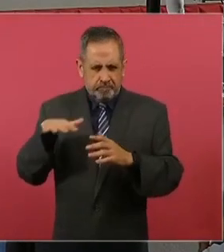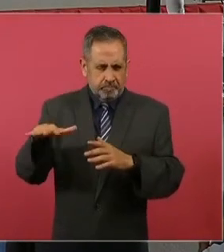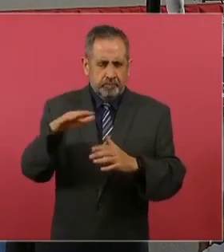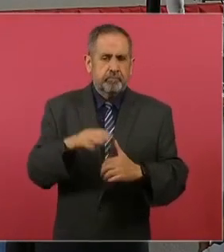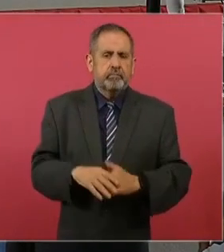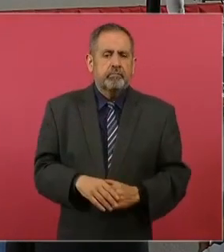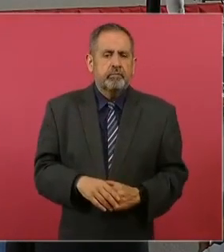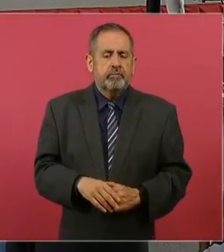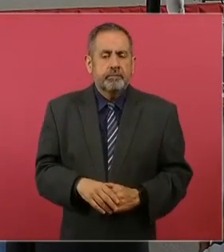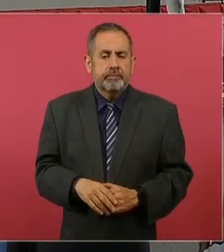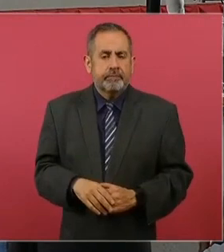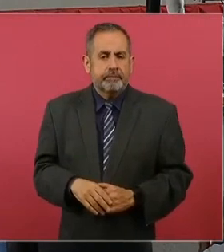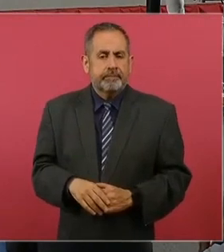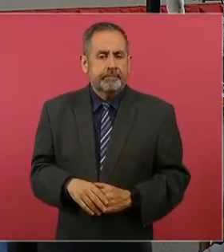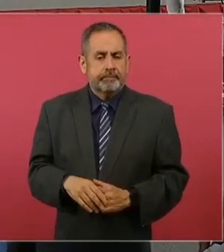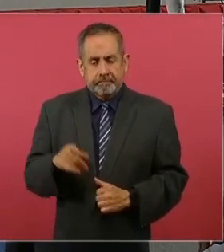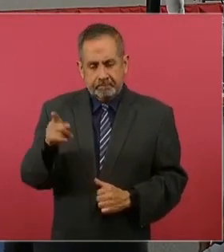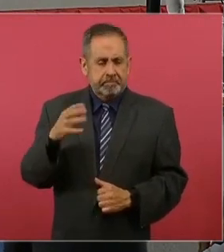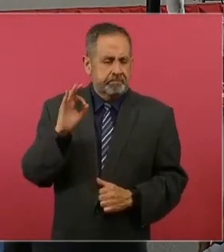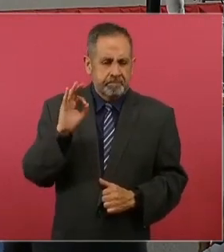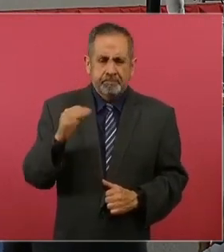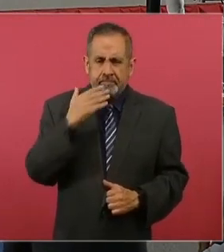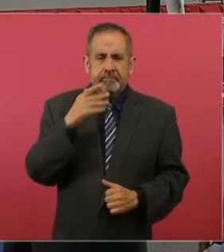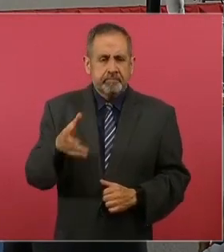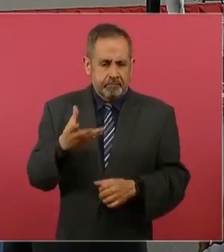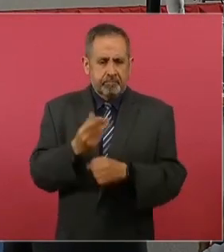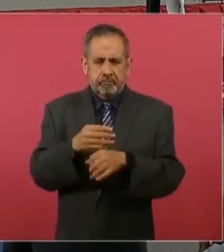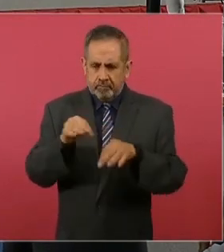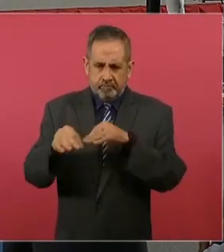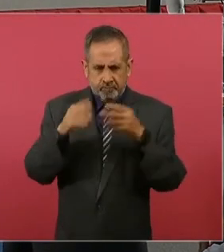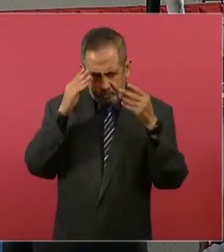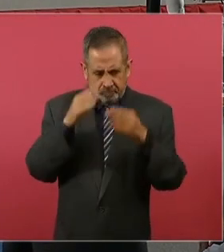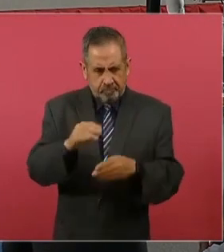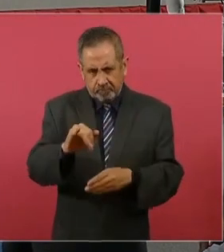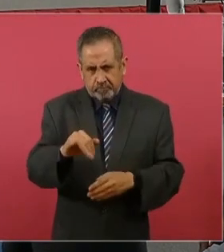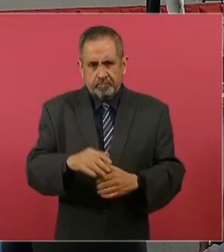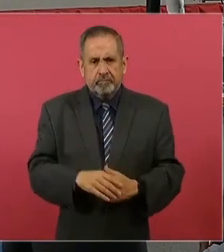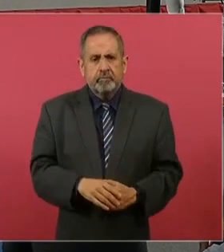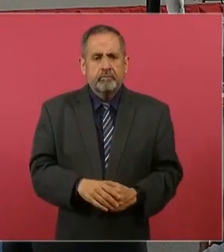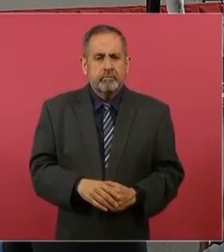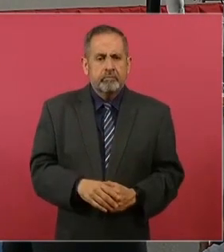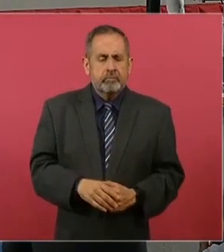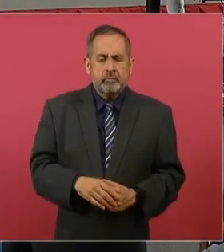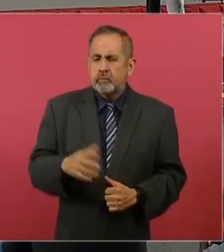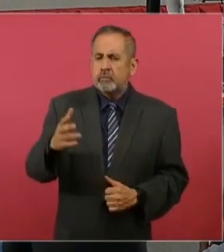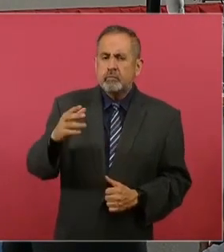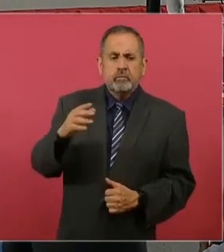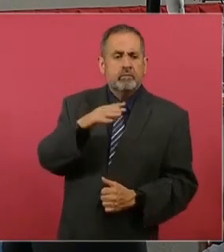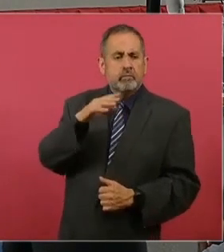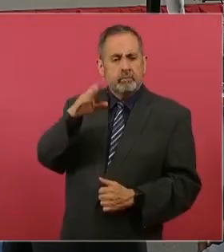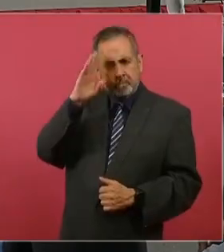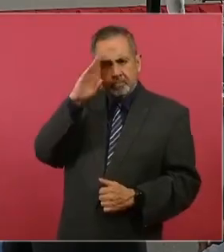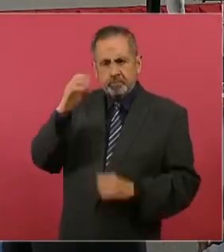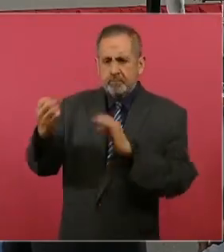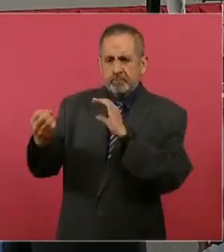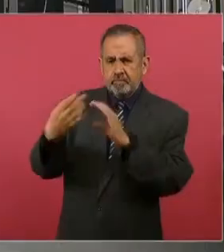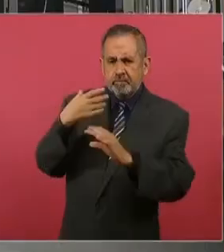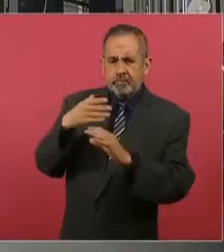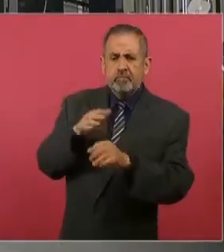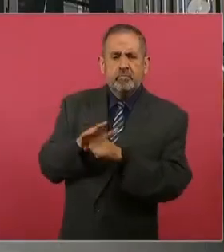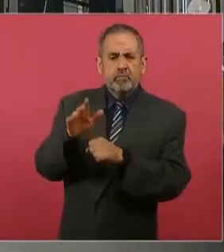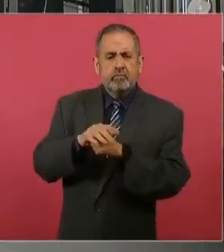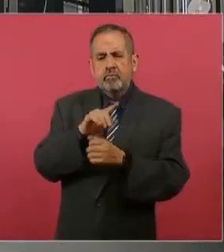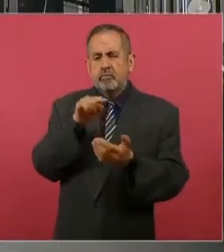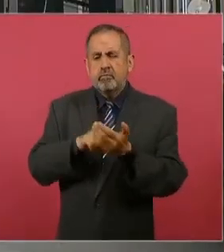a la península de Yucatán. Pero sí, se está trabajando en eso. ¿Y no les mandó el almirante los polos?